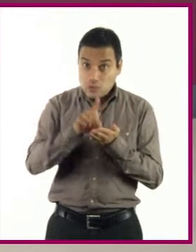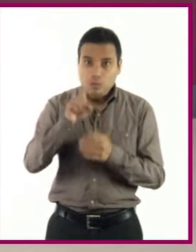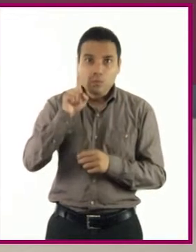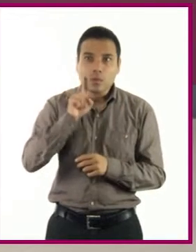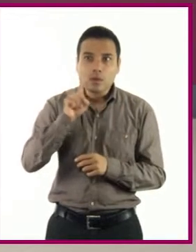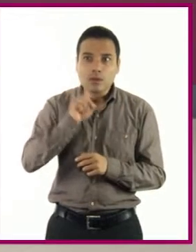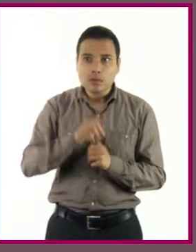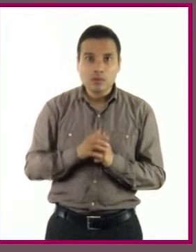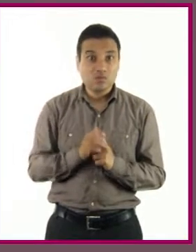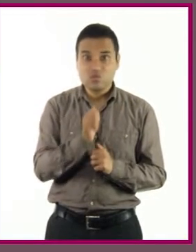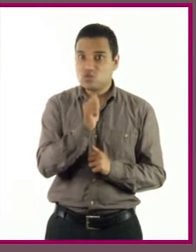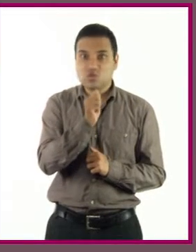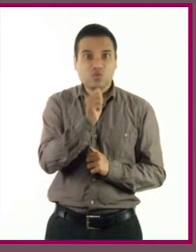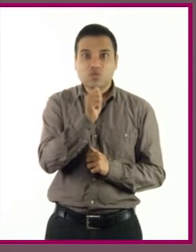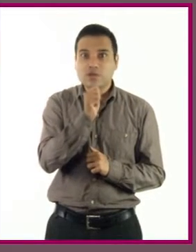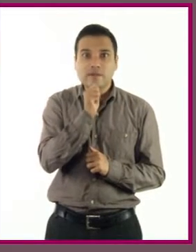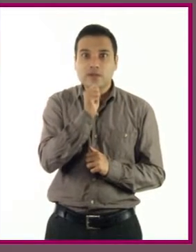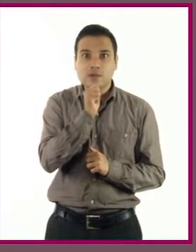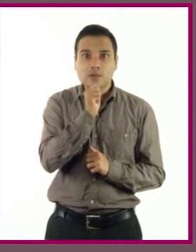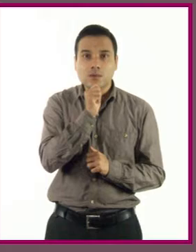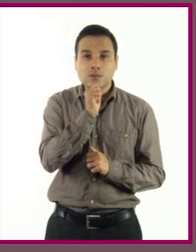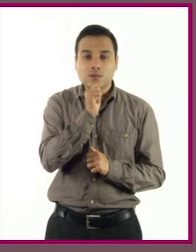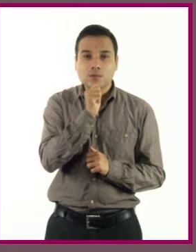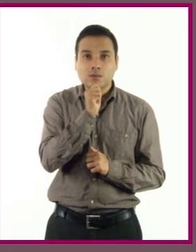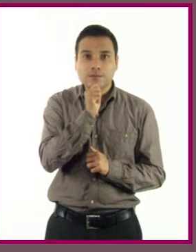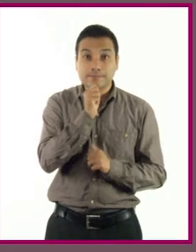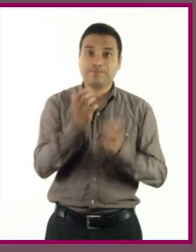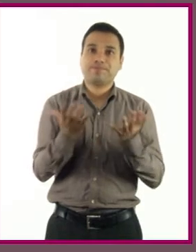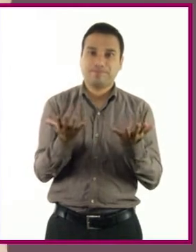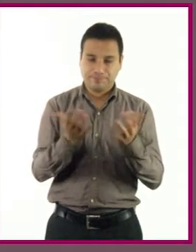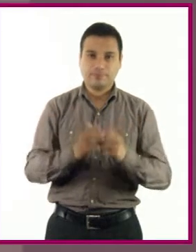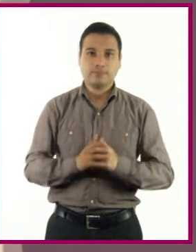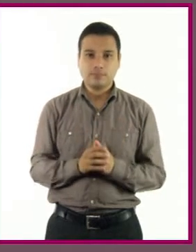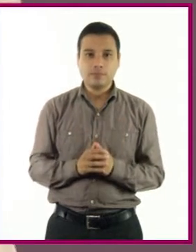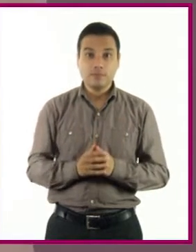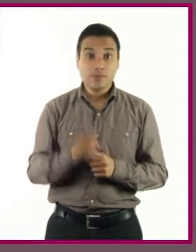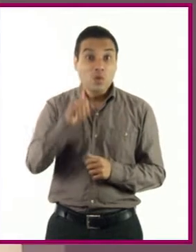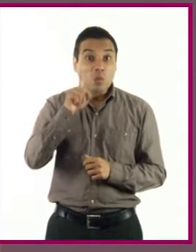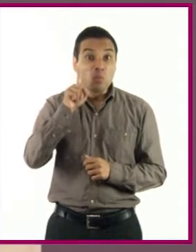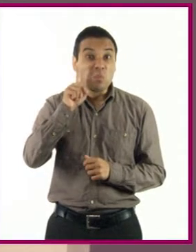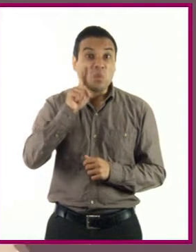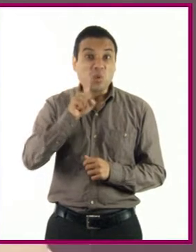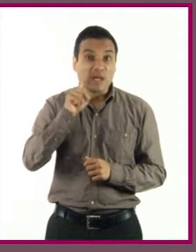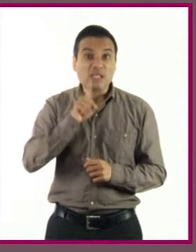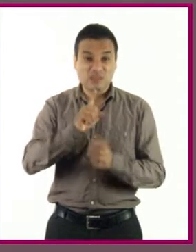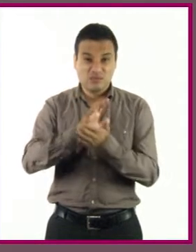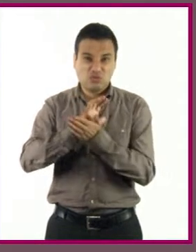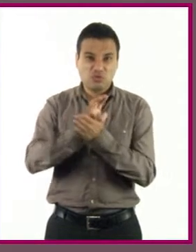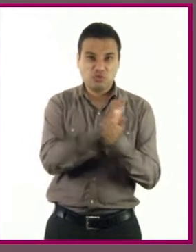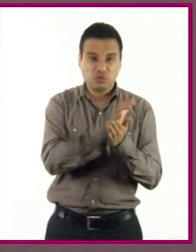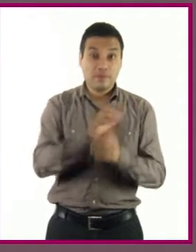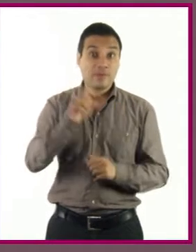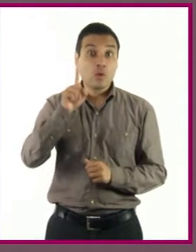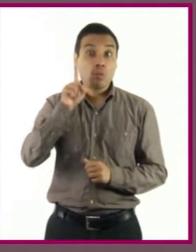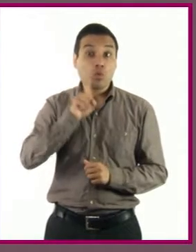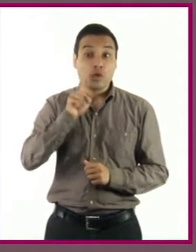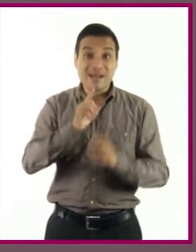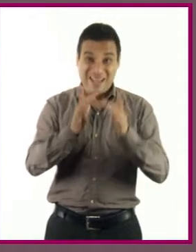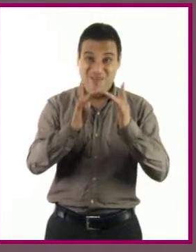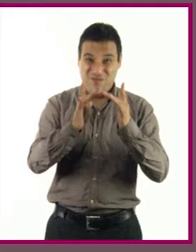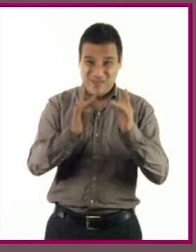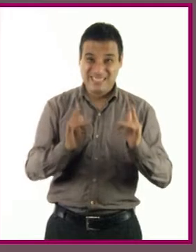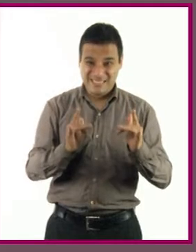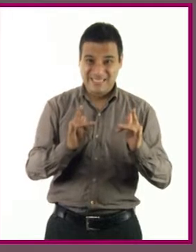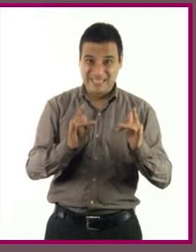Sí, recuerdo que para evidenciar la desigualdad con que eran tratadas las mujeres, las activistas francesas Olympe de